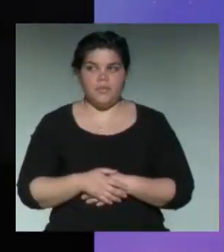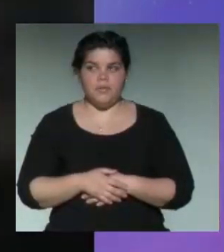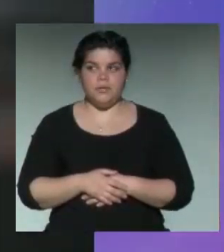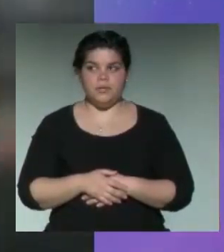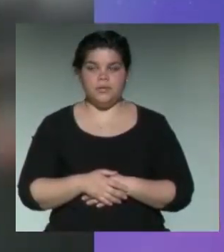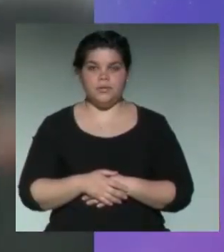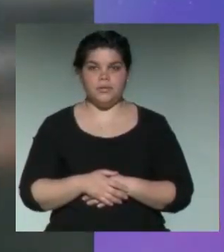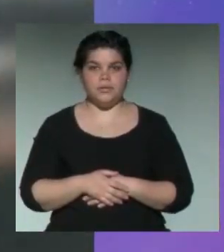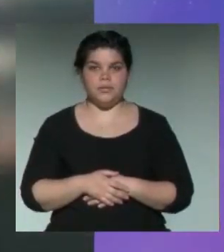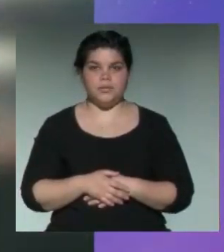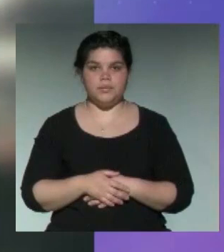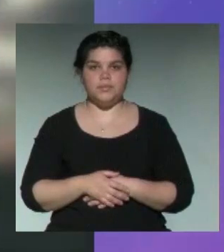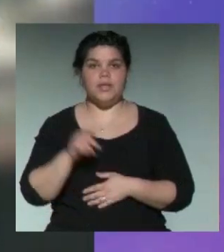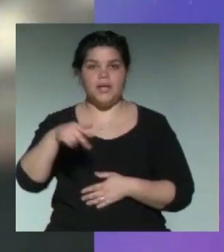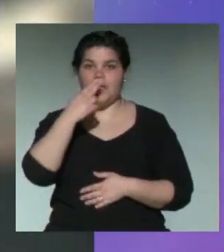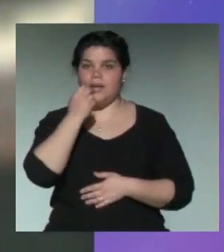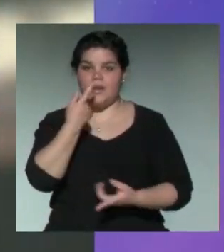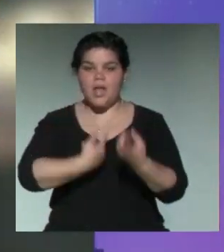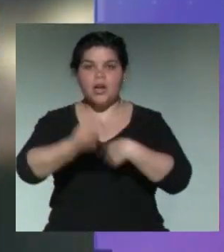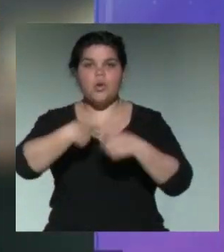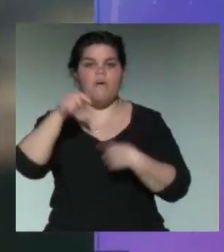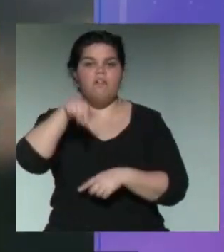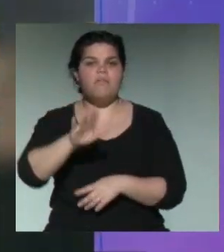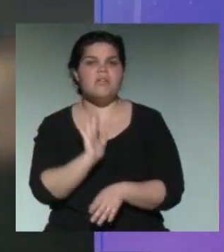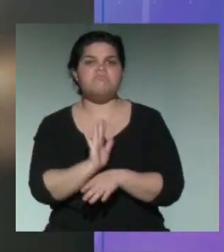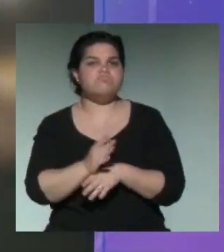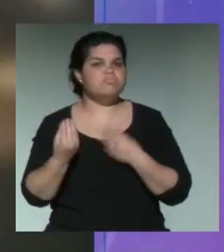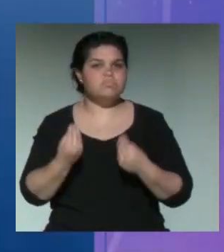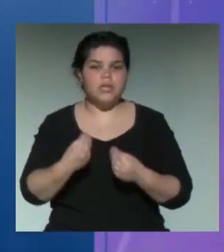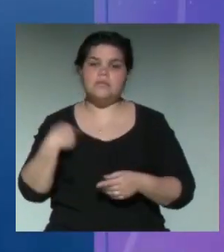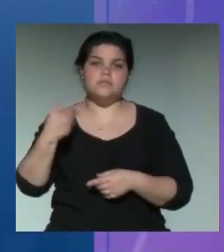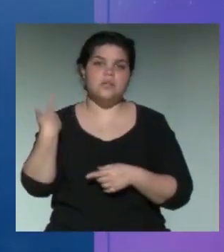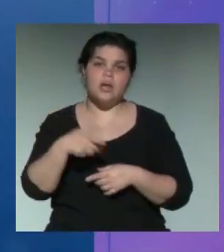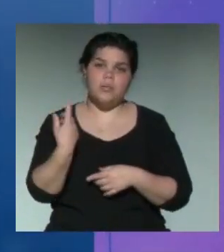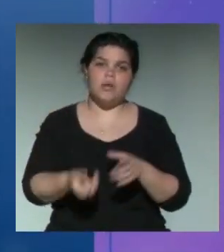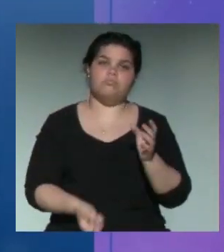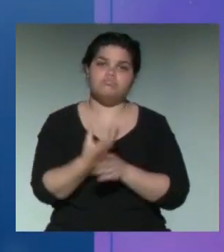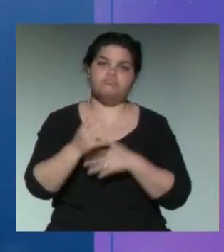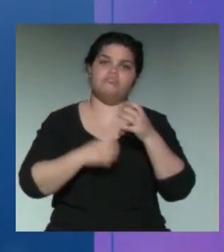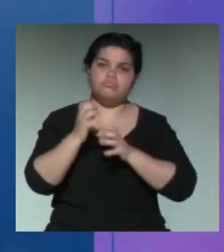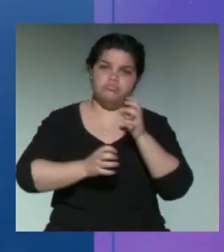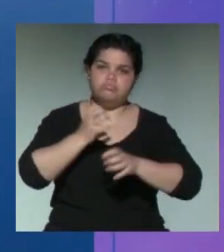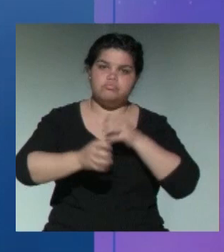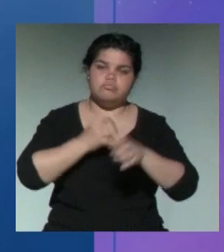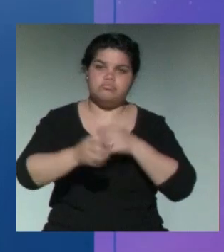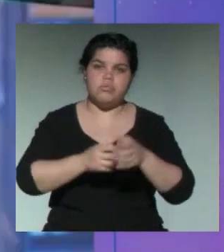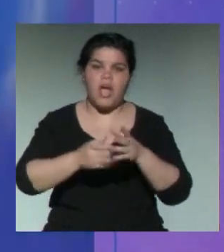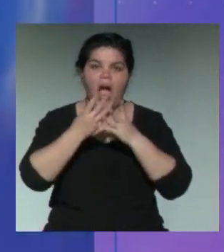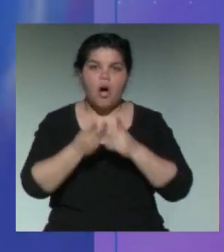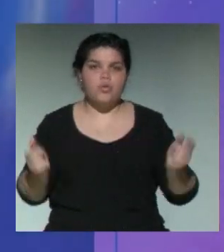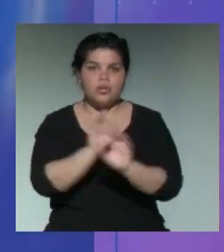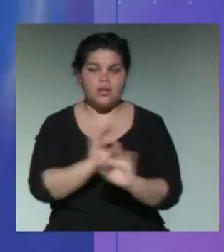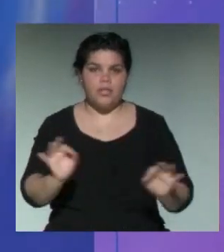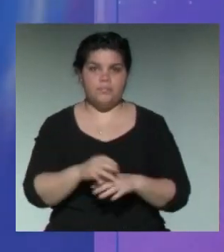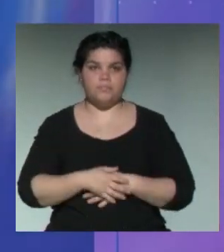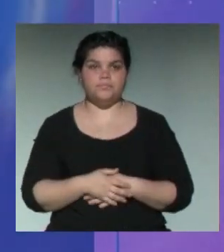Las energías renovables son aquellas que se producen de manera continua y son inagotables a escala humana. ¿Cuántas cosas